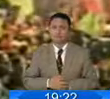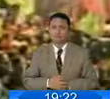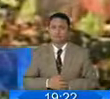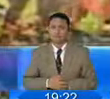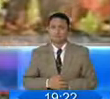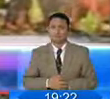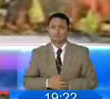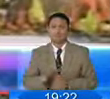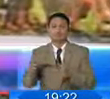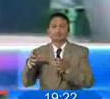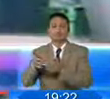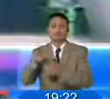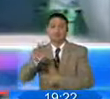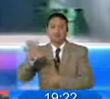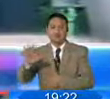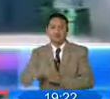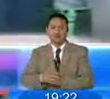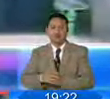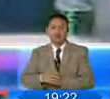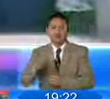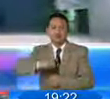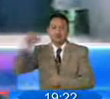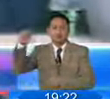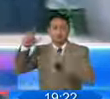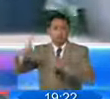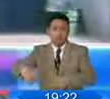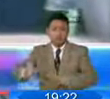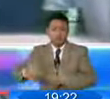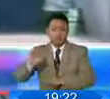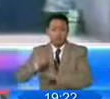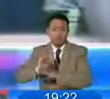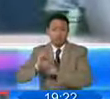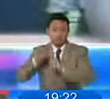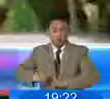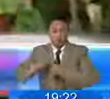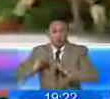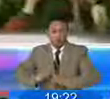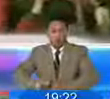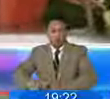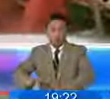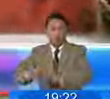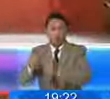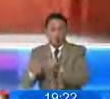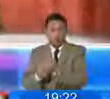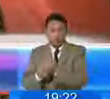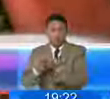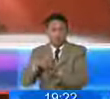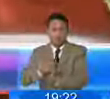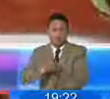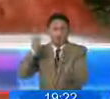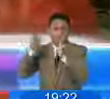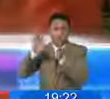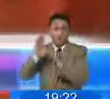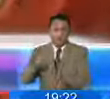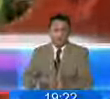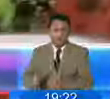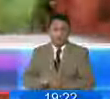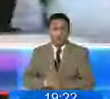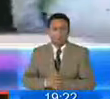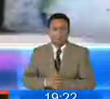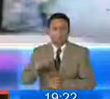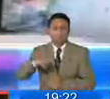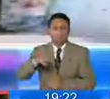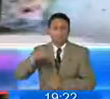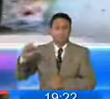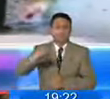Las aliancistas aseguran que con el triunfo de Lenín Moreno, el país podrá continuar fortaleciendo la llamada Revolución Ciudadana, que este